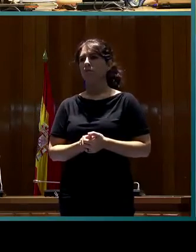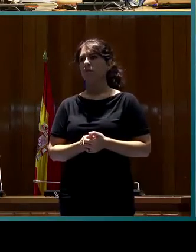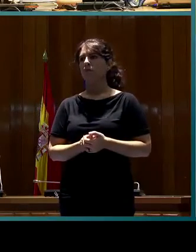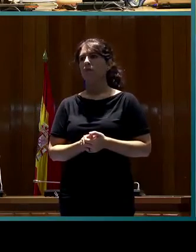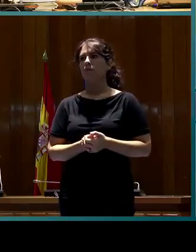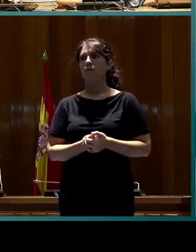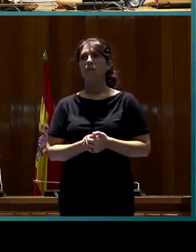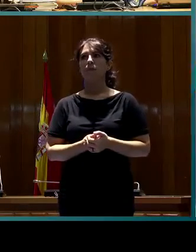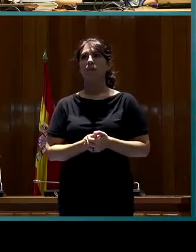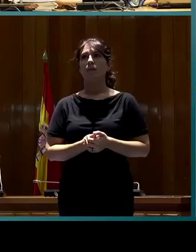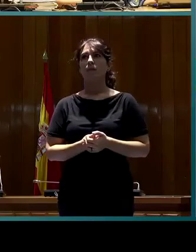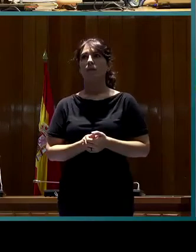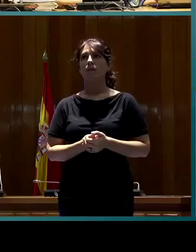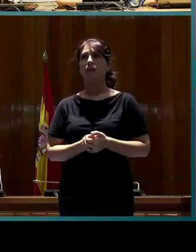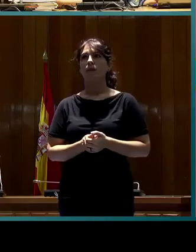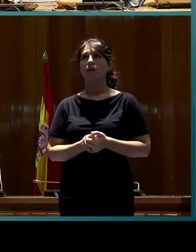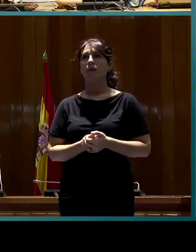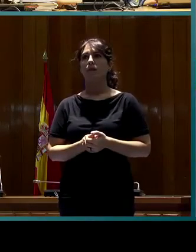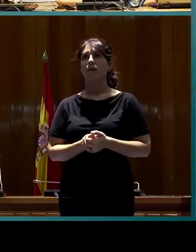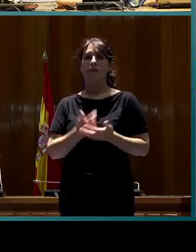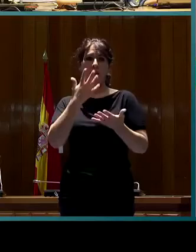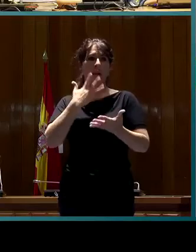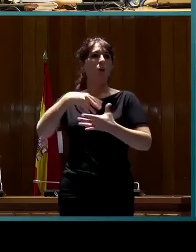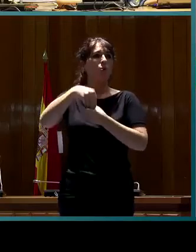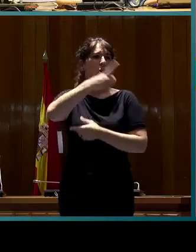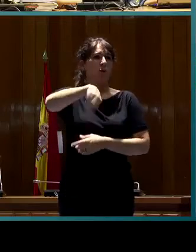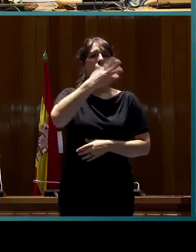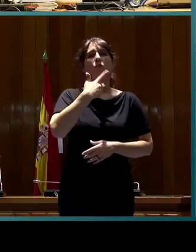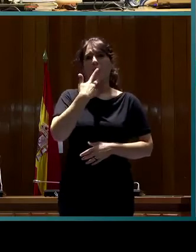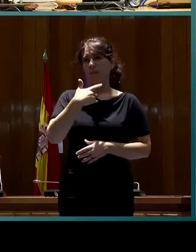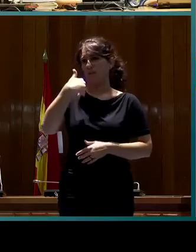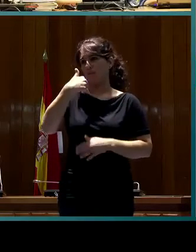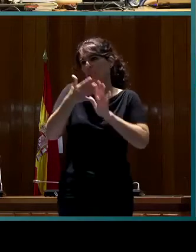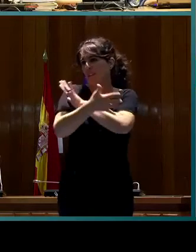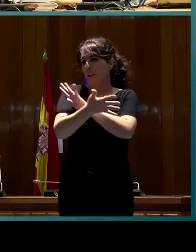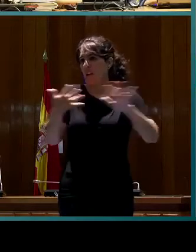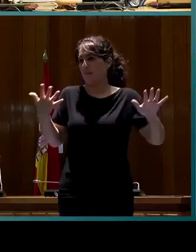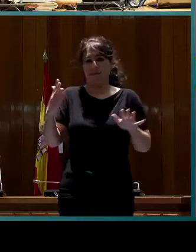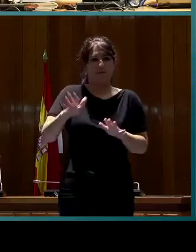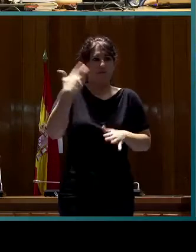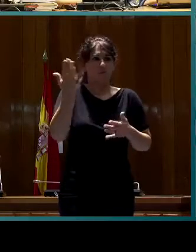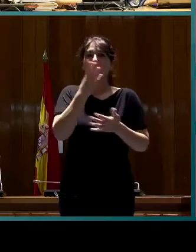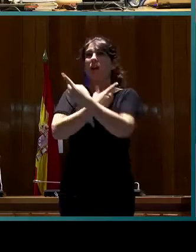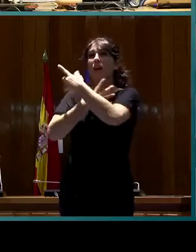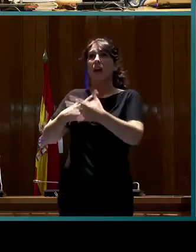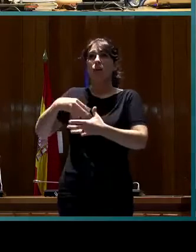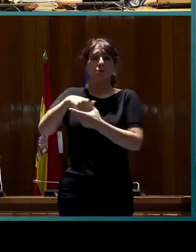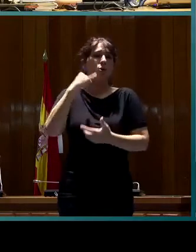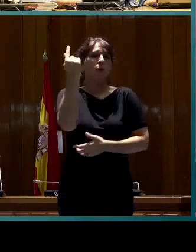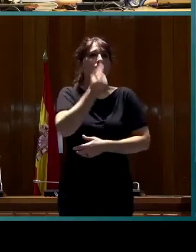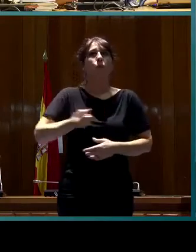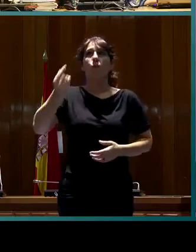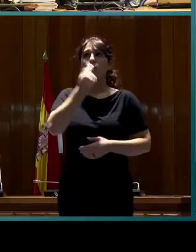En la inclusividad, eso sí que lo pasaré rápido porque vosotros lo conocéis perfectamente. Para hablar de inclusividad, yo he hecho unos